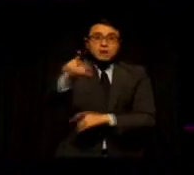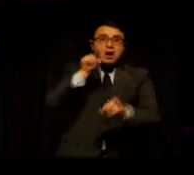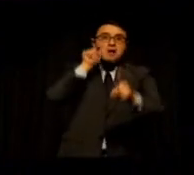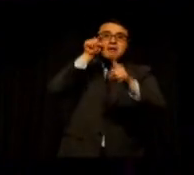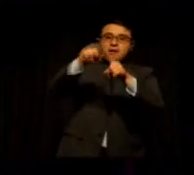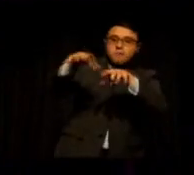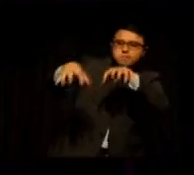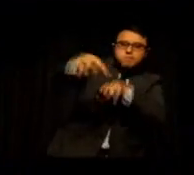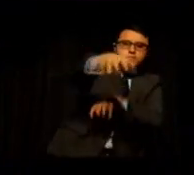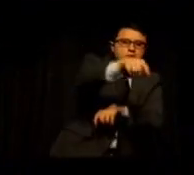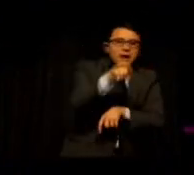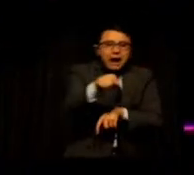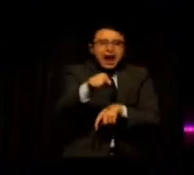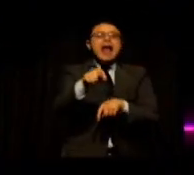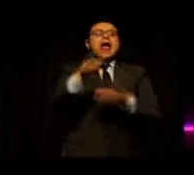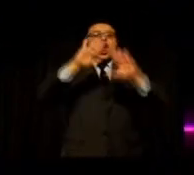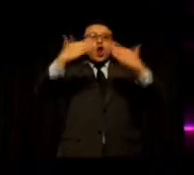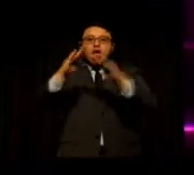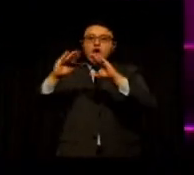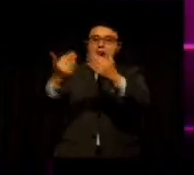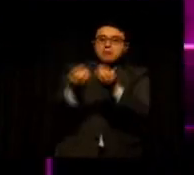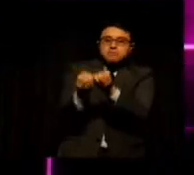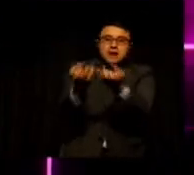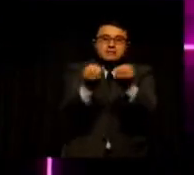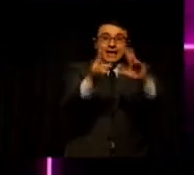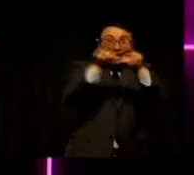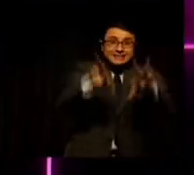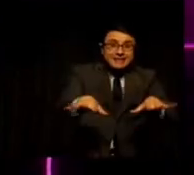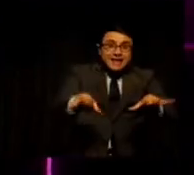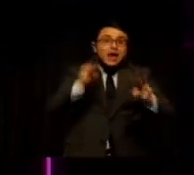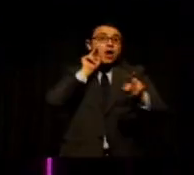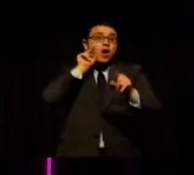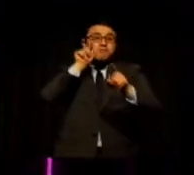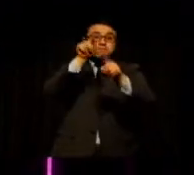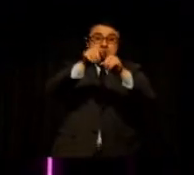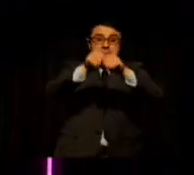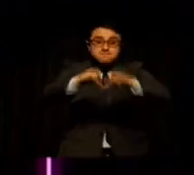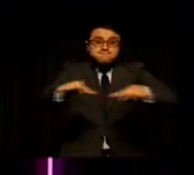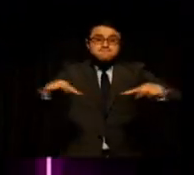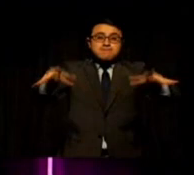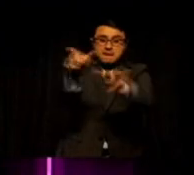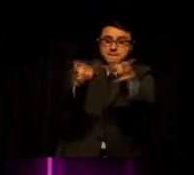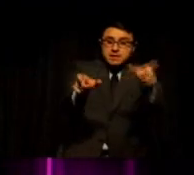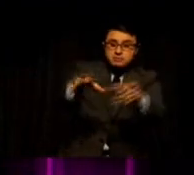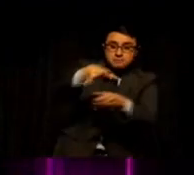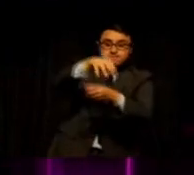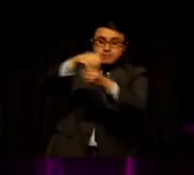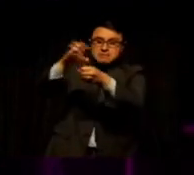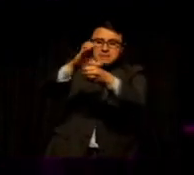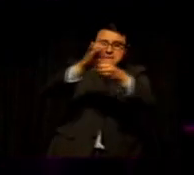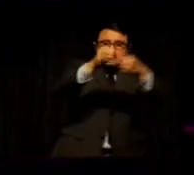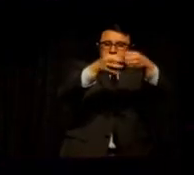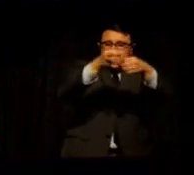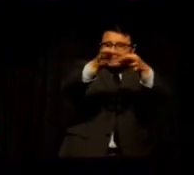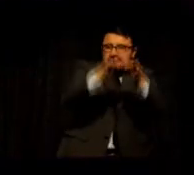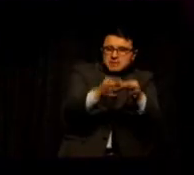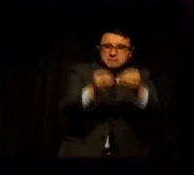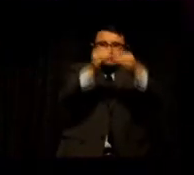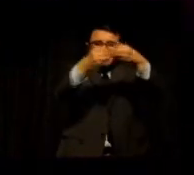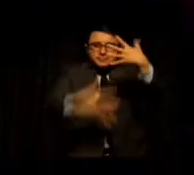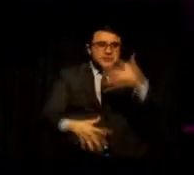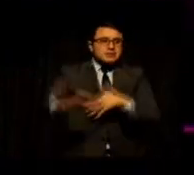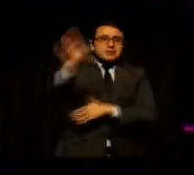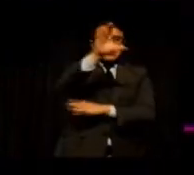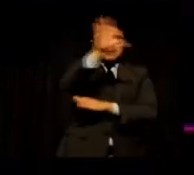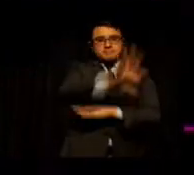desde los centros educativos a los centros poblados también conectividad hecha equidad y como si fuera poco también en